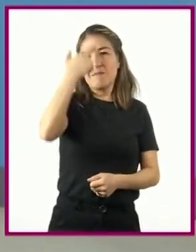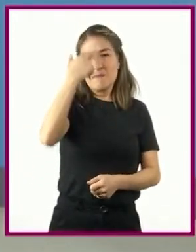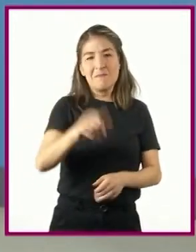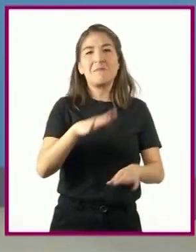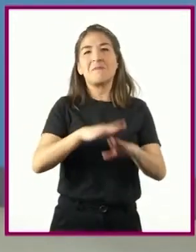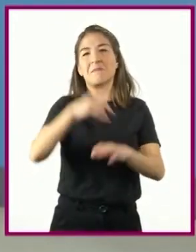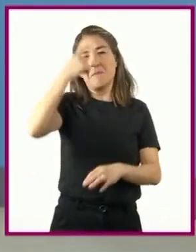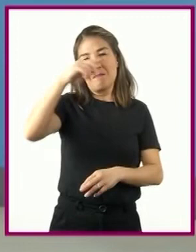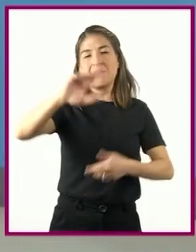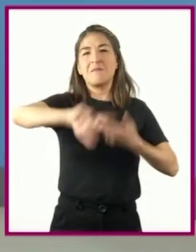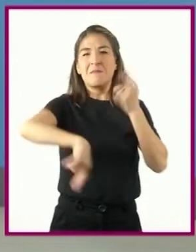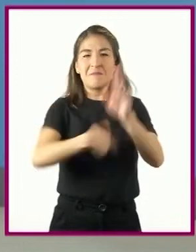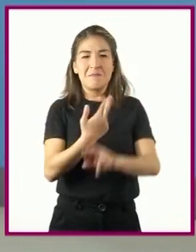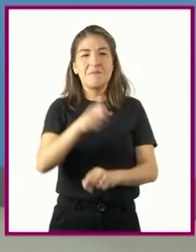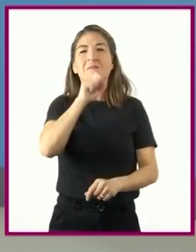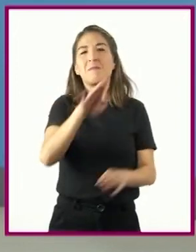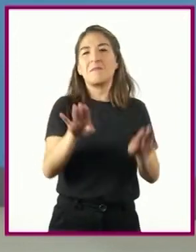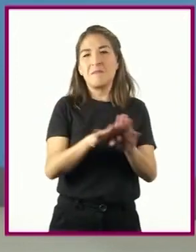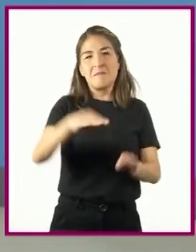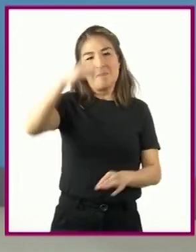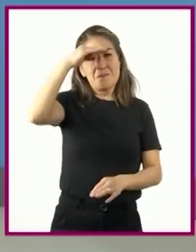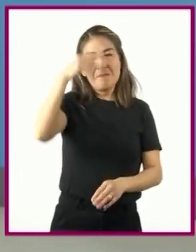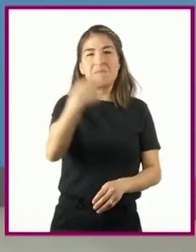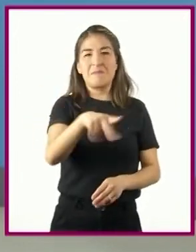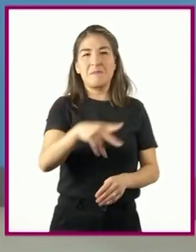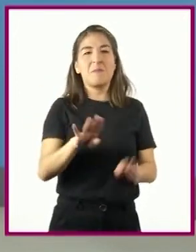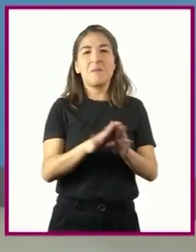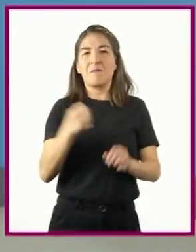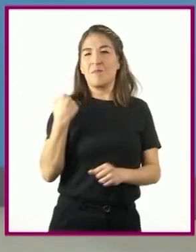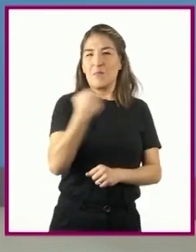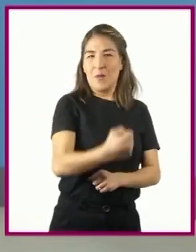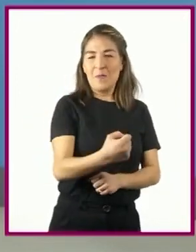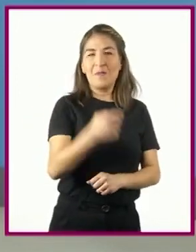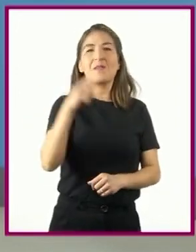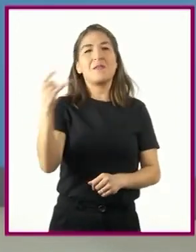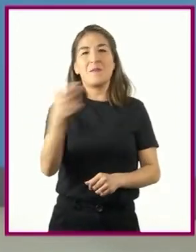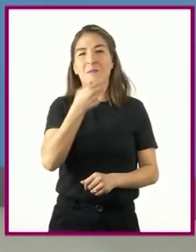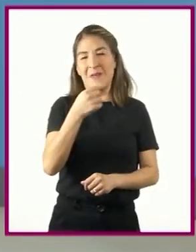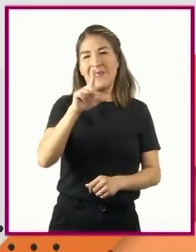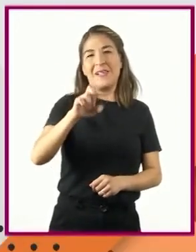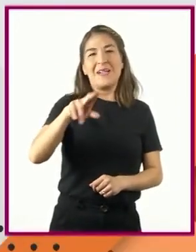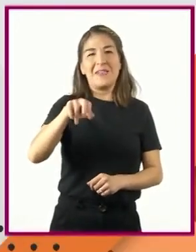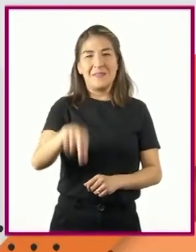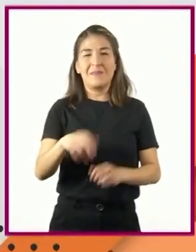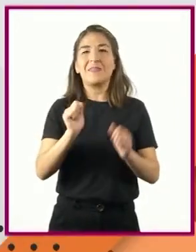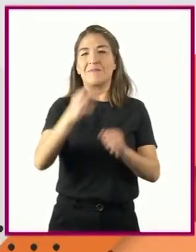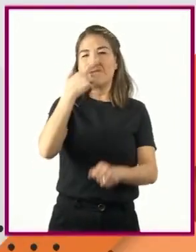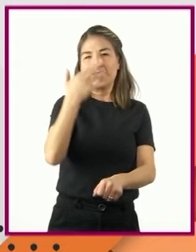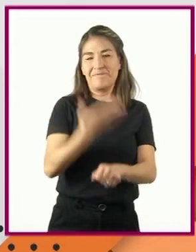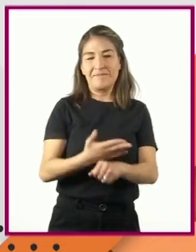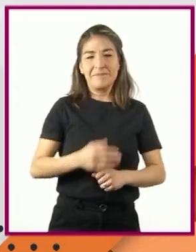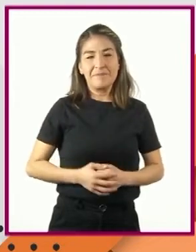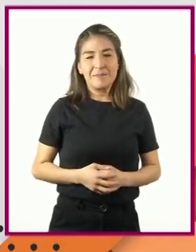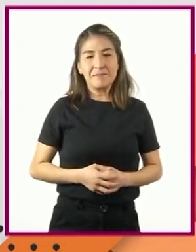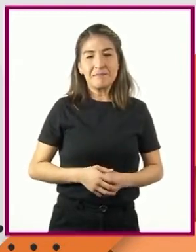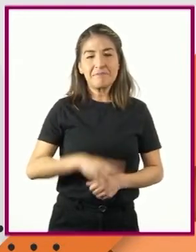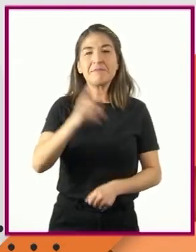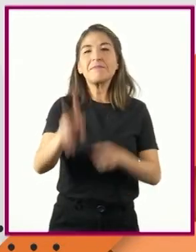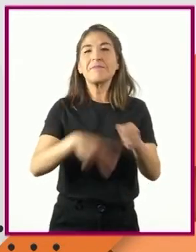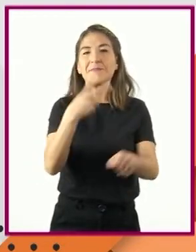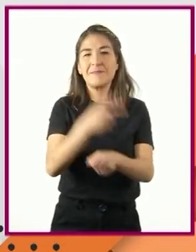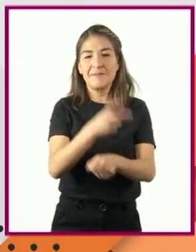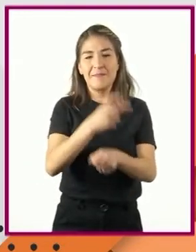la revolución y la toma del poder de los bolcheviques con Lenin al frente. La segunda